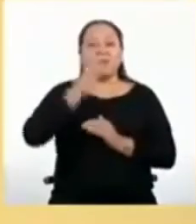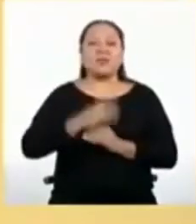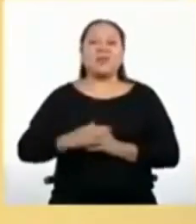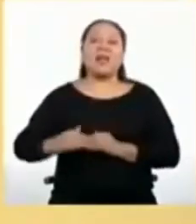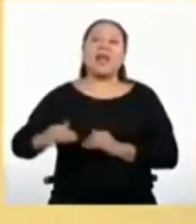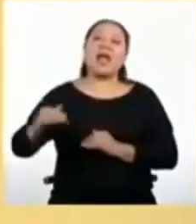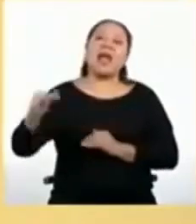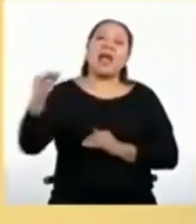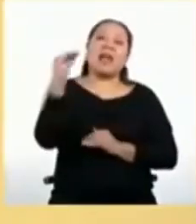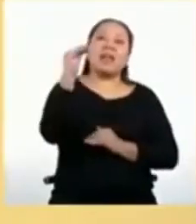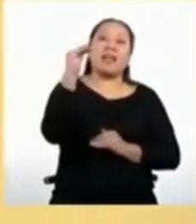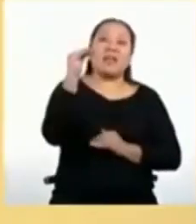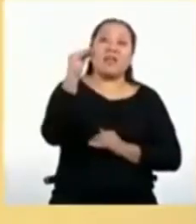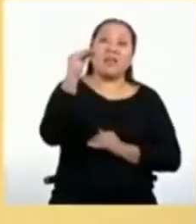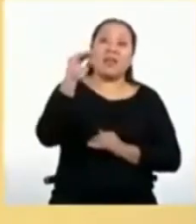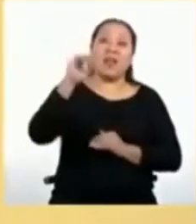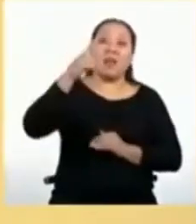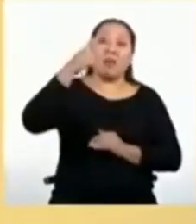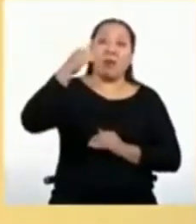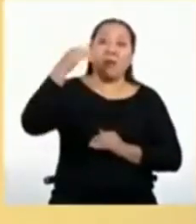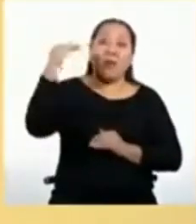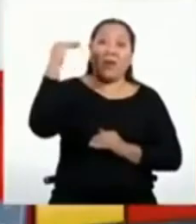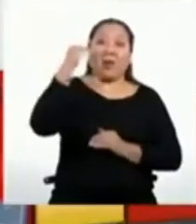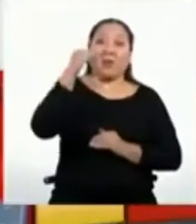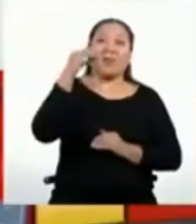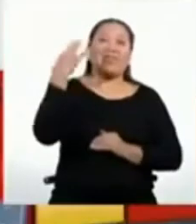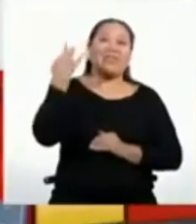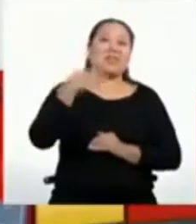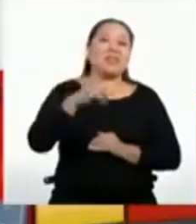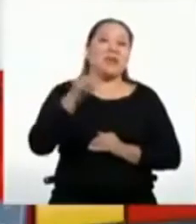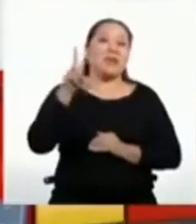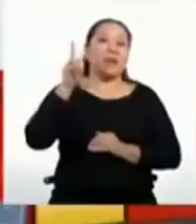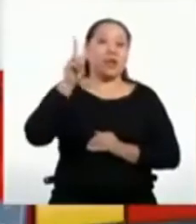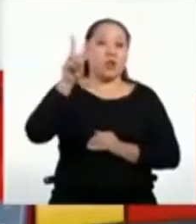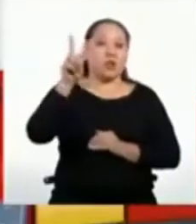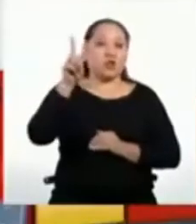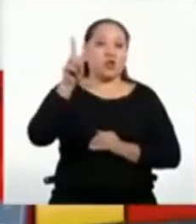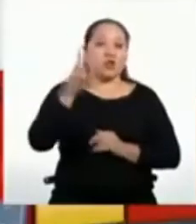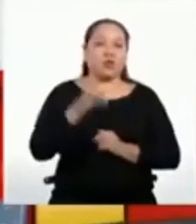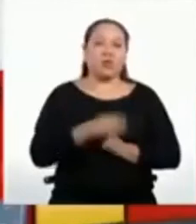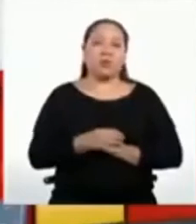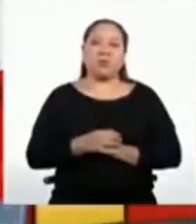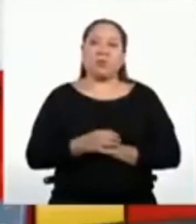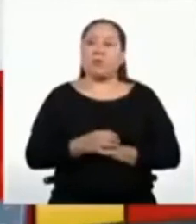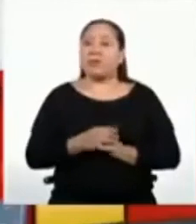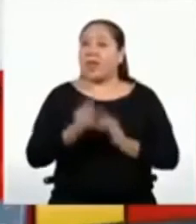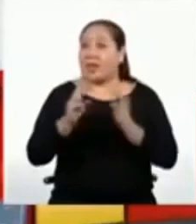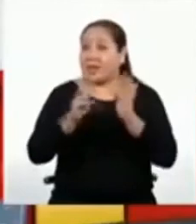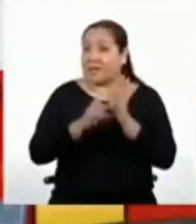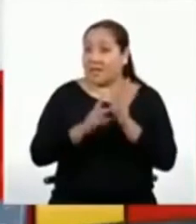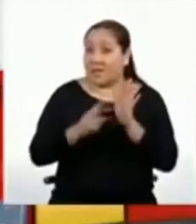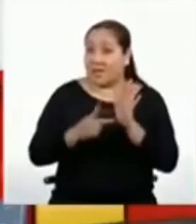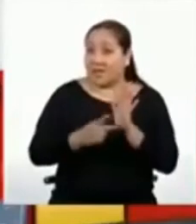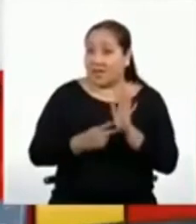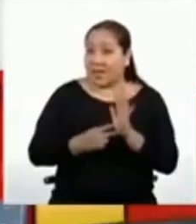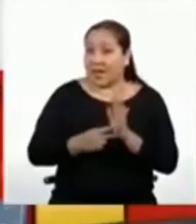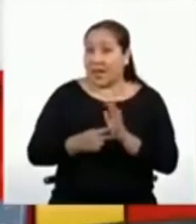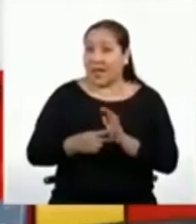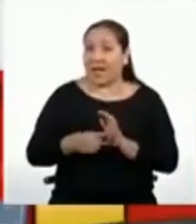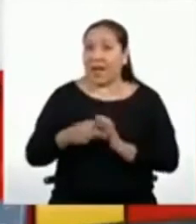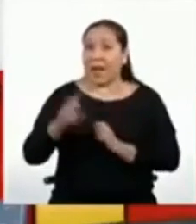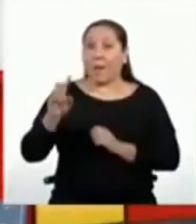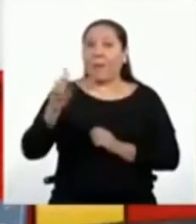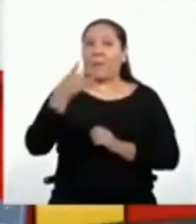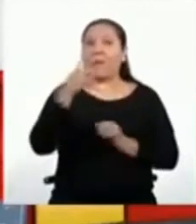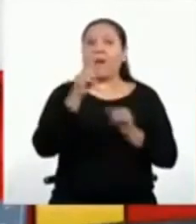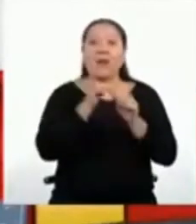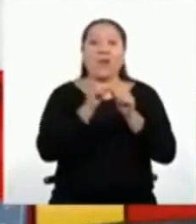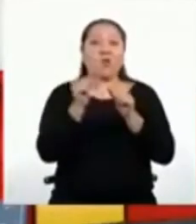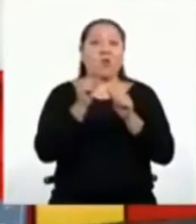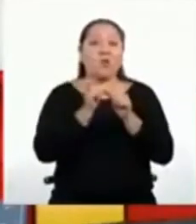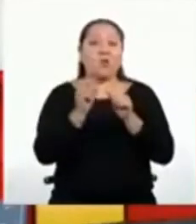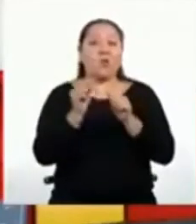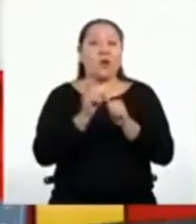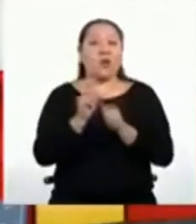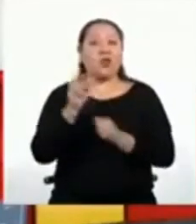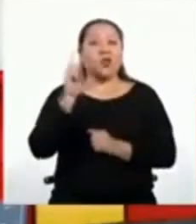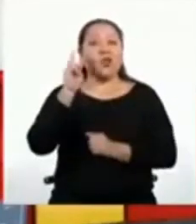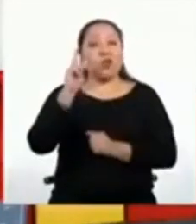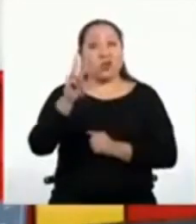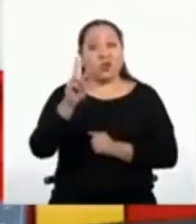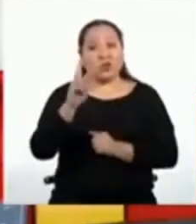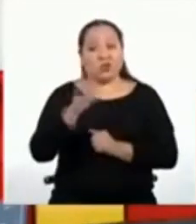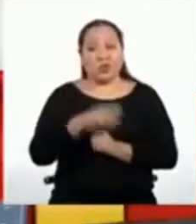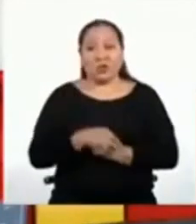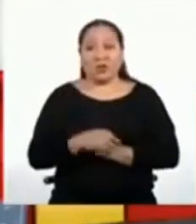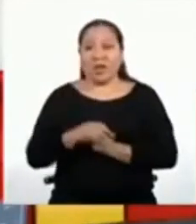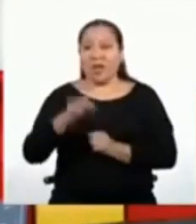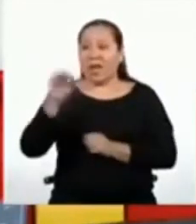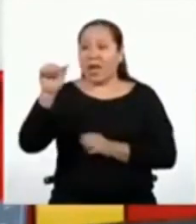nuestro castillo siempre habrá 2 cartas. Eso quiere decir que el primer término es